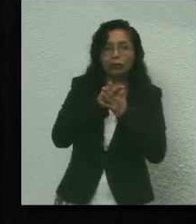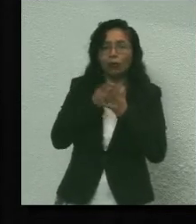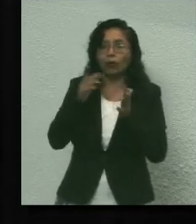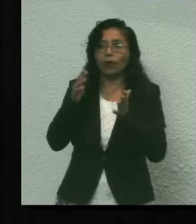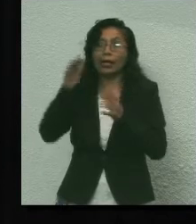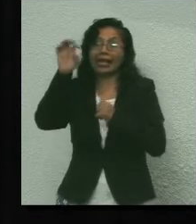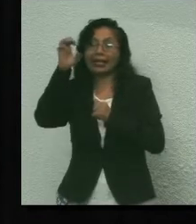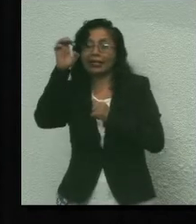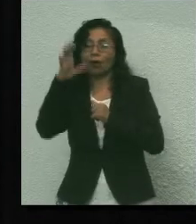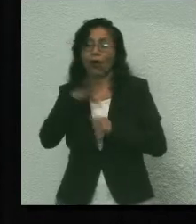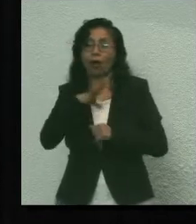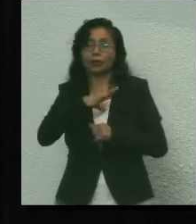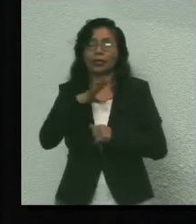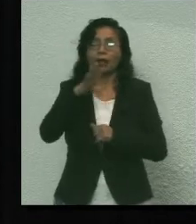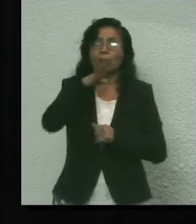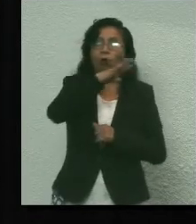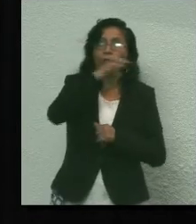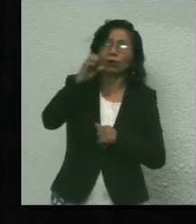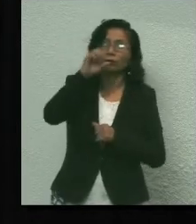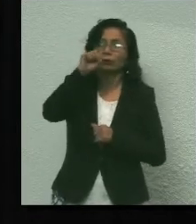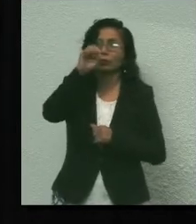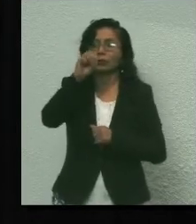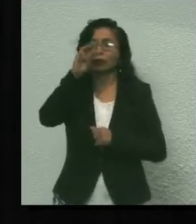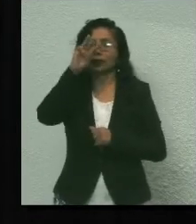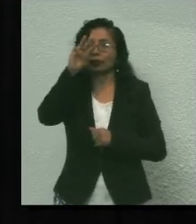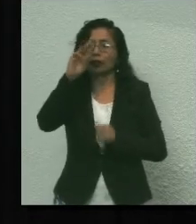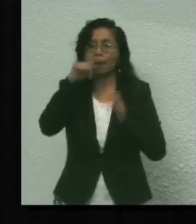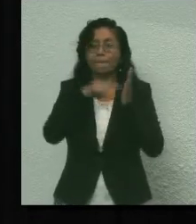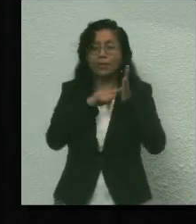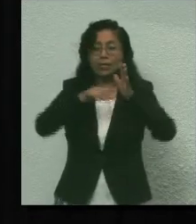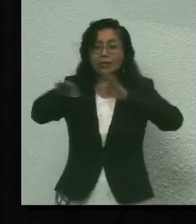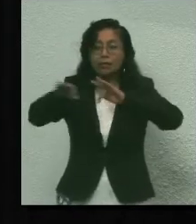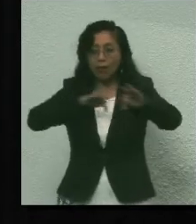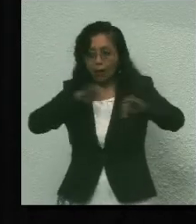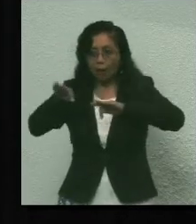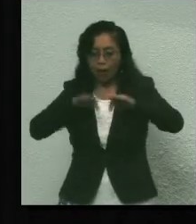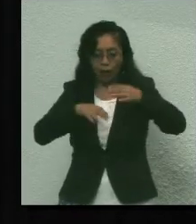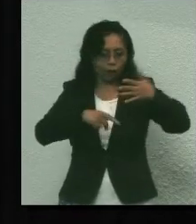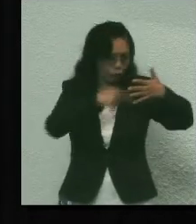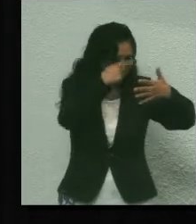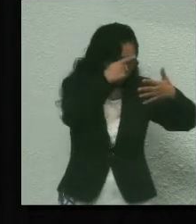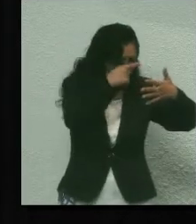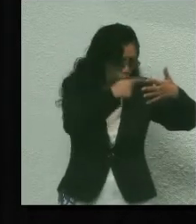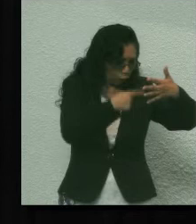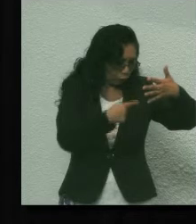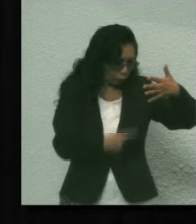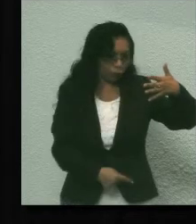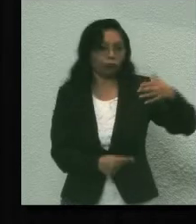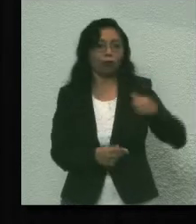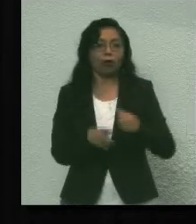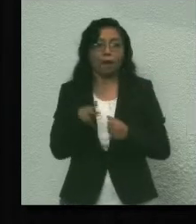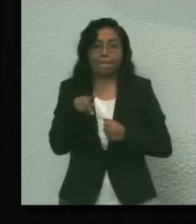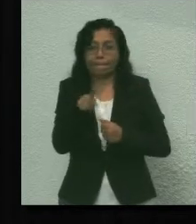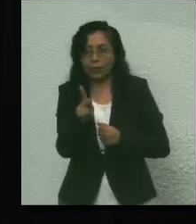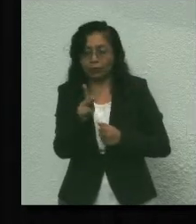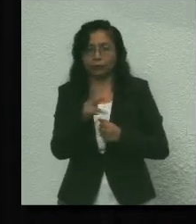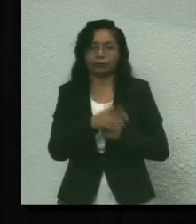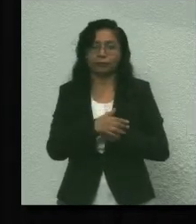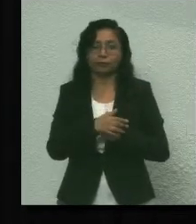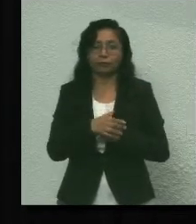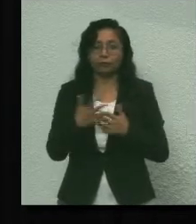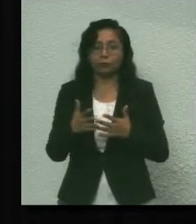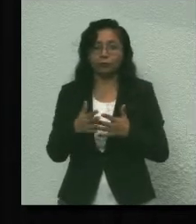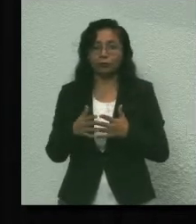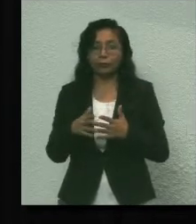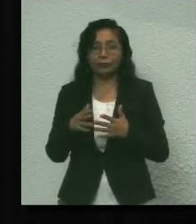con más de 463 mil empleos formales registrados ante lynch sin embargo dentro